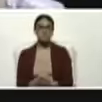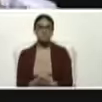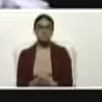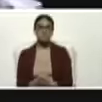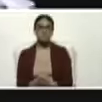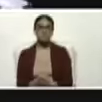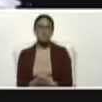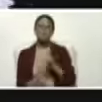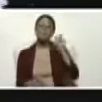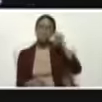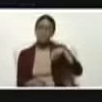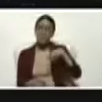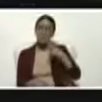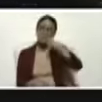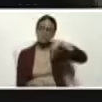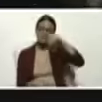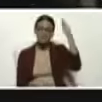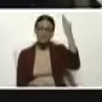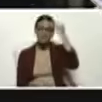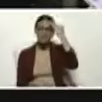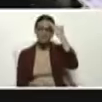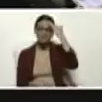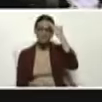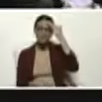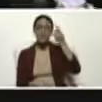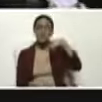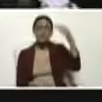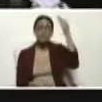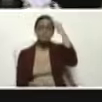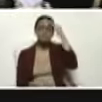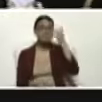Pero sabemos, y lo sabemos bien,